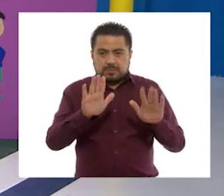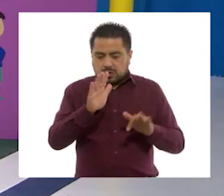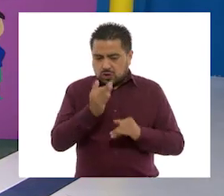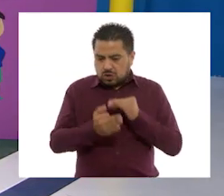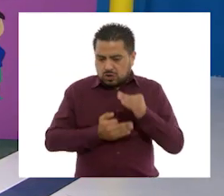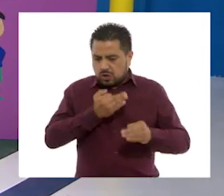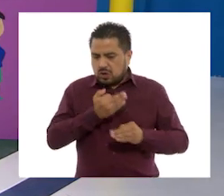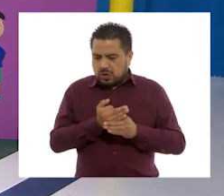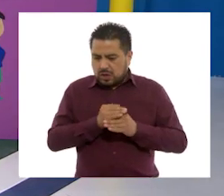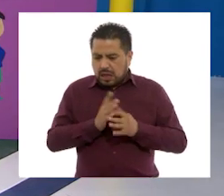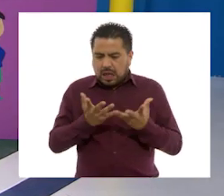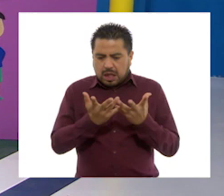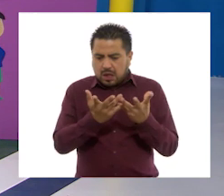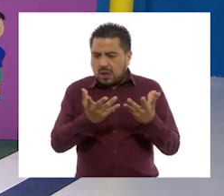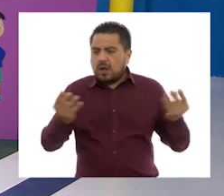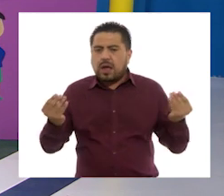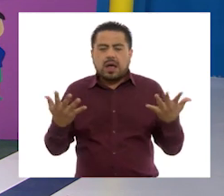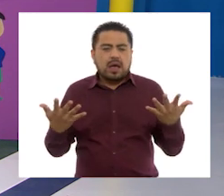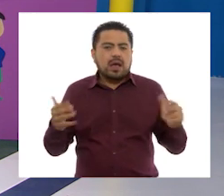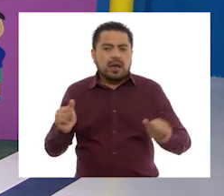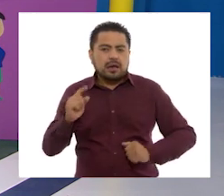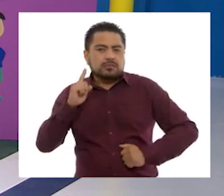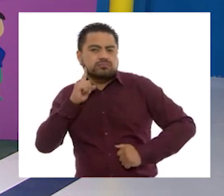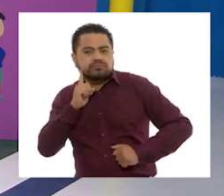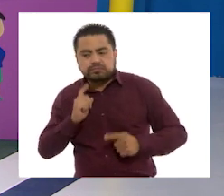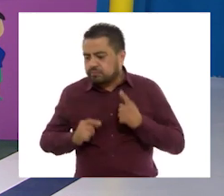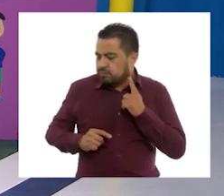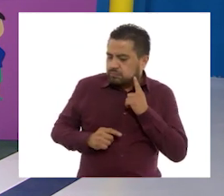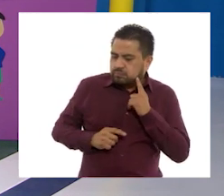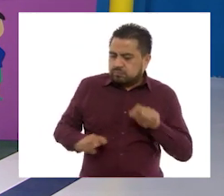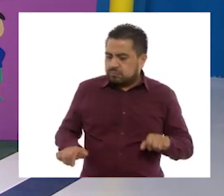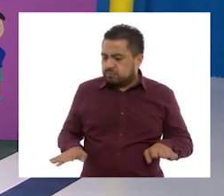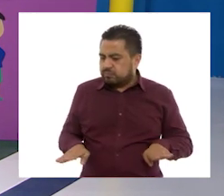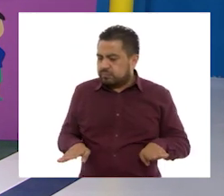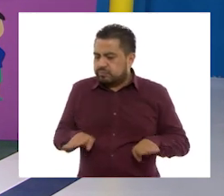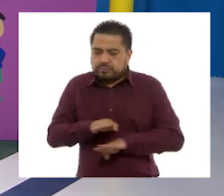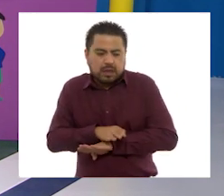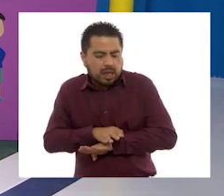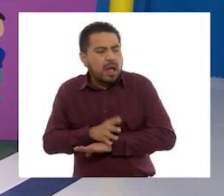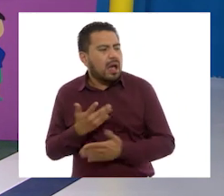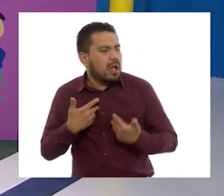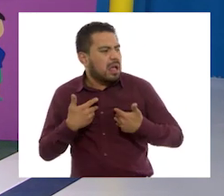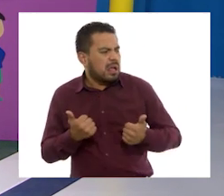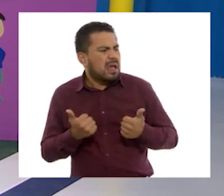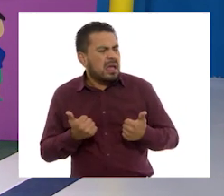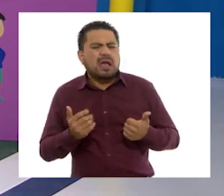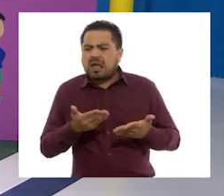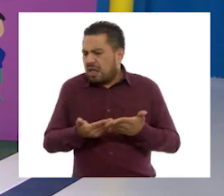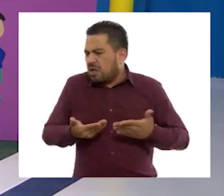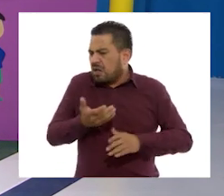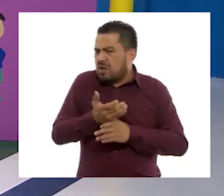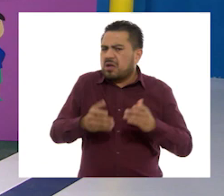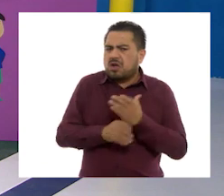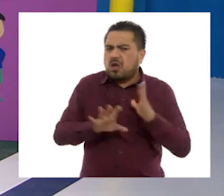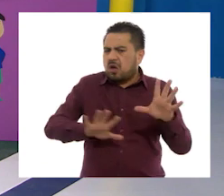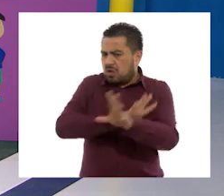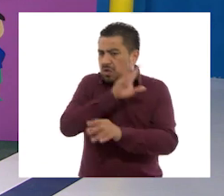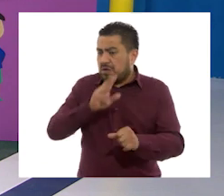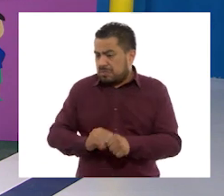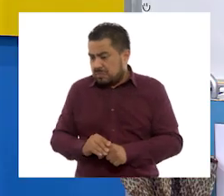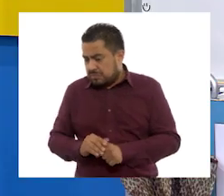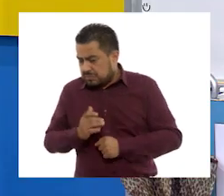a unir las piezas. Ya nos escuchamos y nos pusimos en los zapatos de la otra parte. Podemos entender ahora la situación entera,